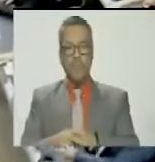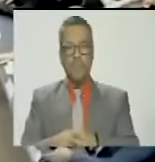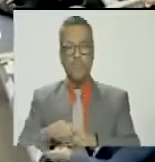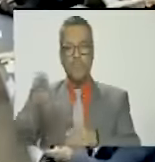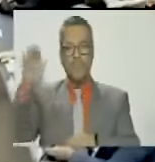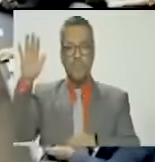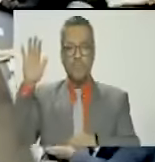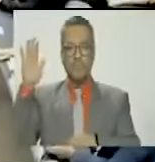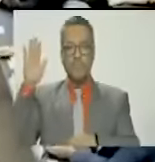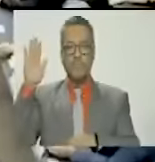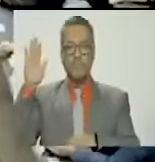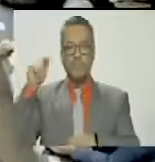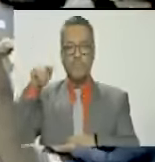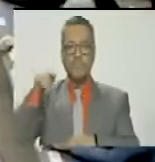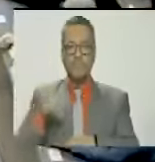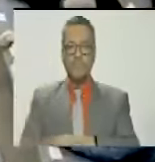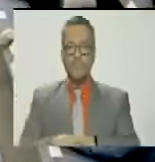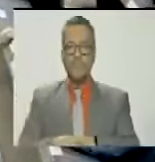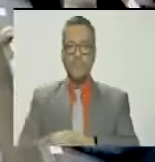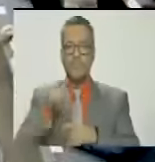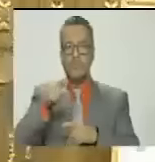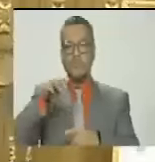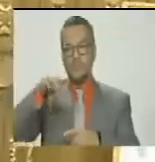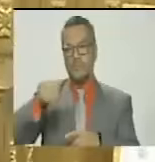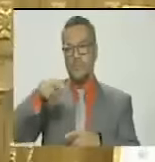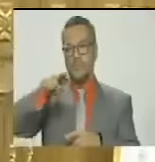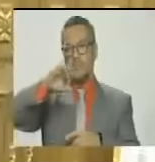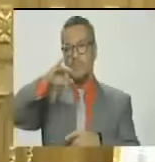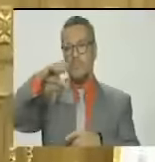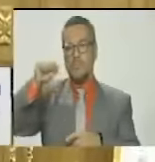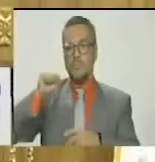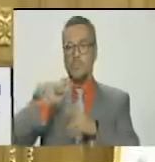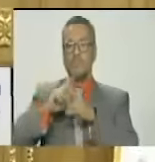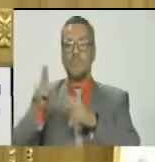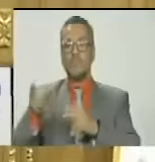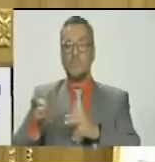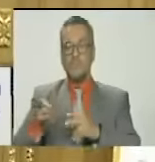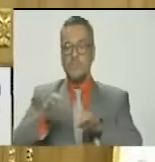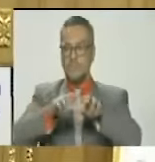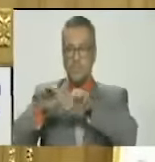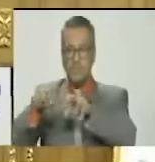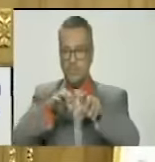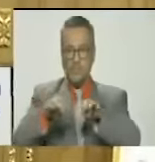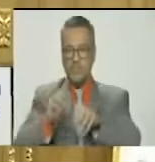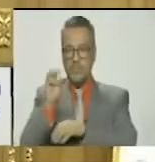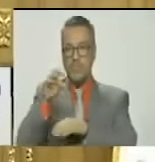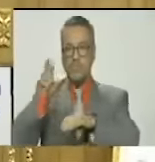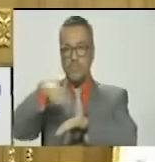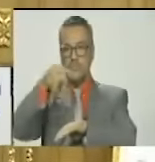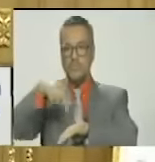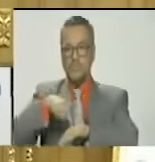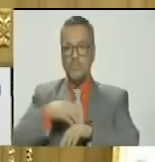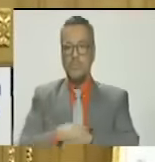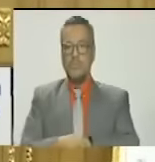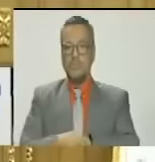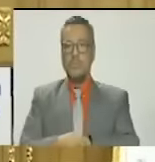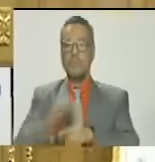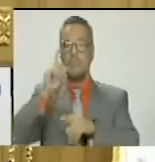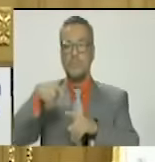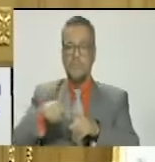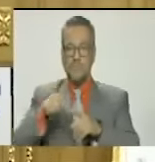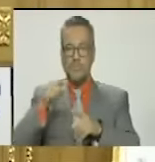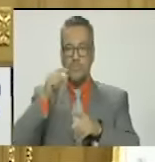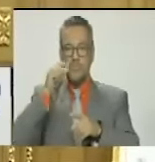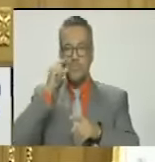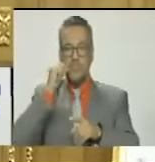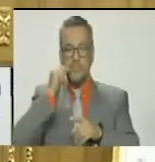la juramentación de la ciudadana María Alejandra Hernández, secretaria de la Asamblea Nacional, y del